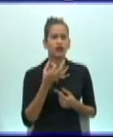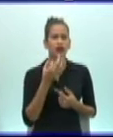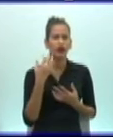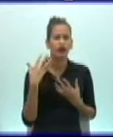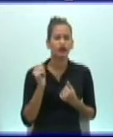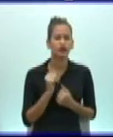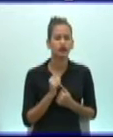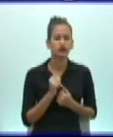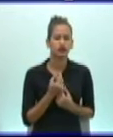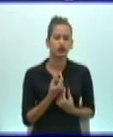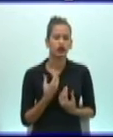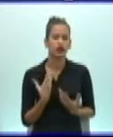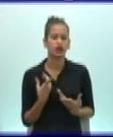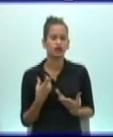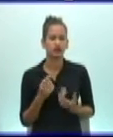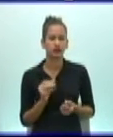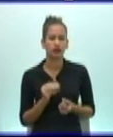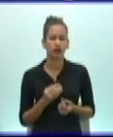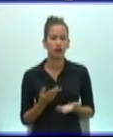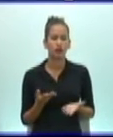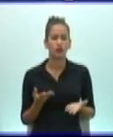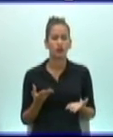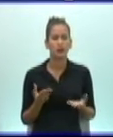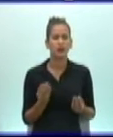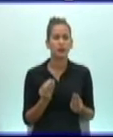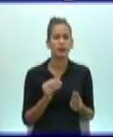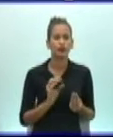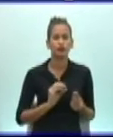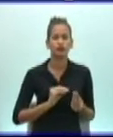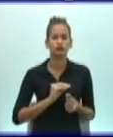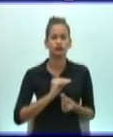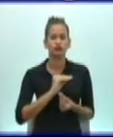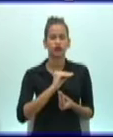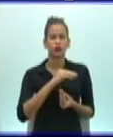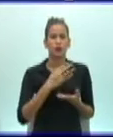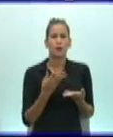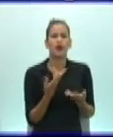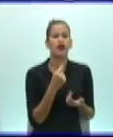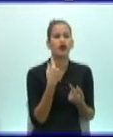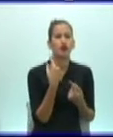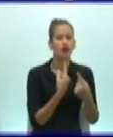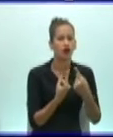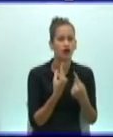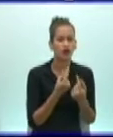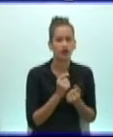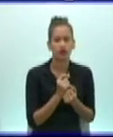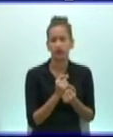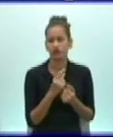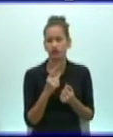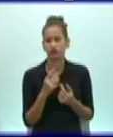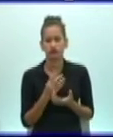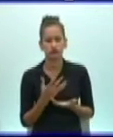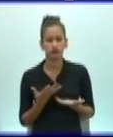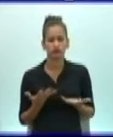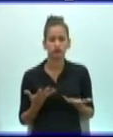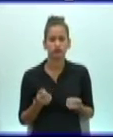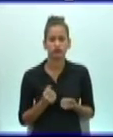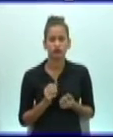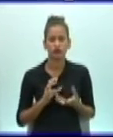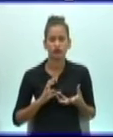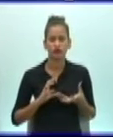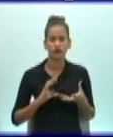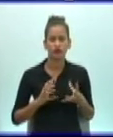de sentido que parte de lo que conocemos para darnos a entender lo desconocido. Es una forma